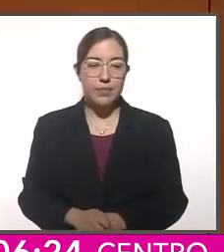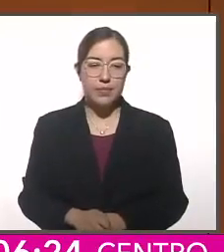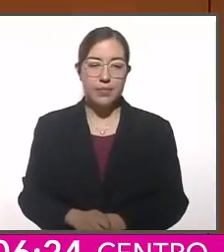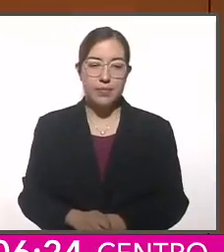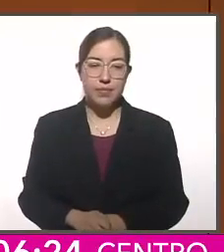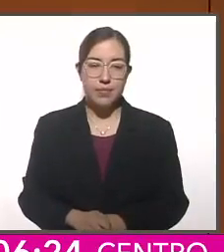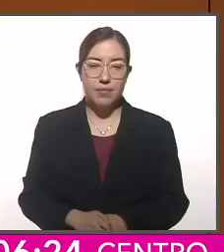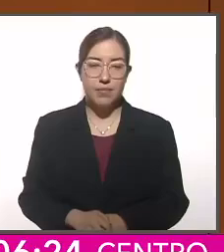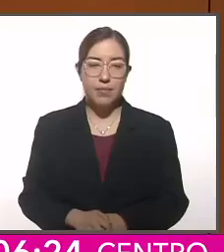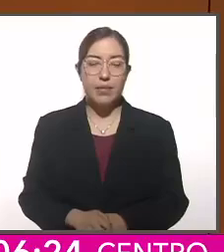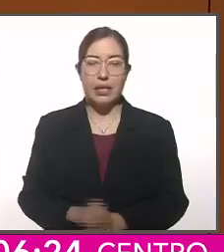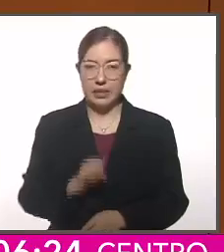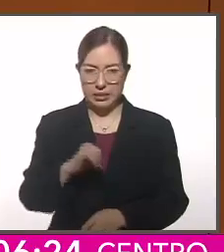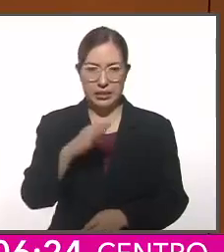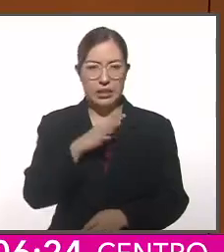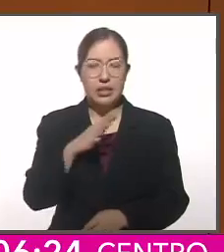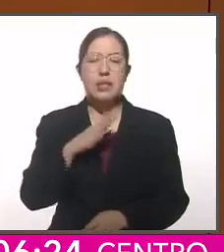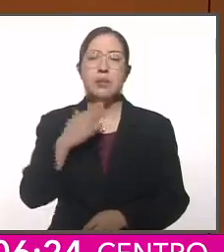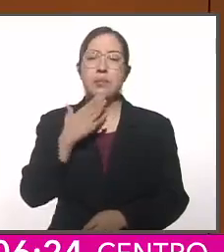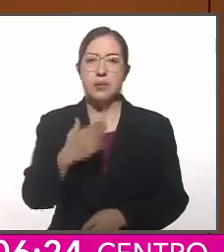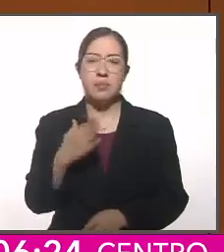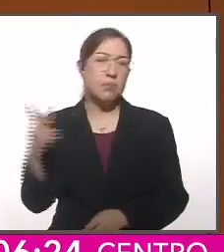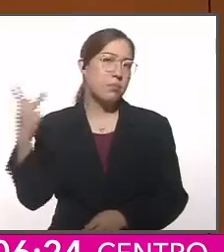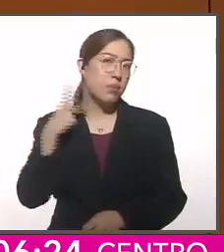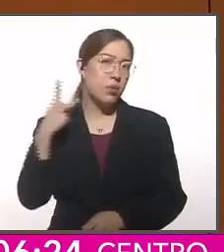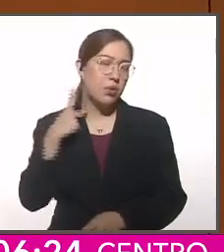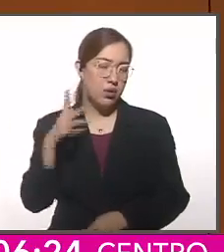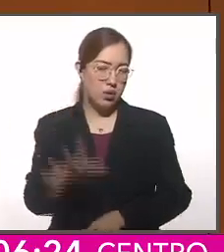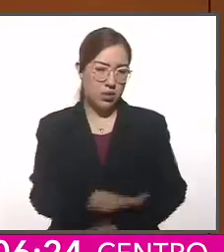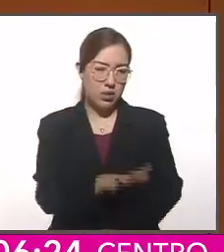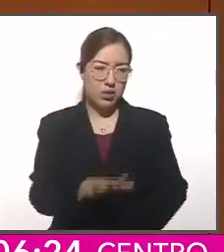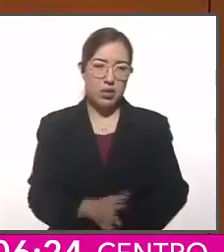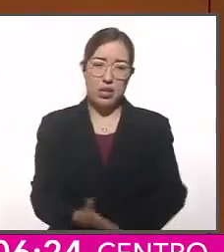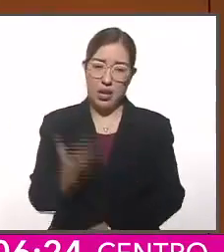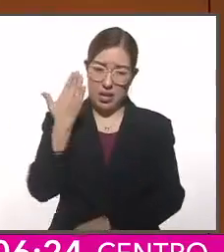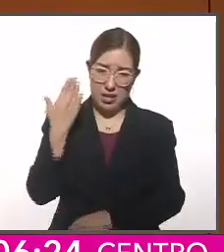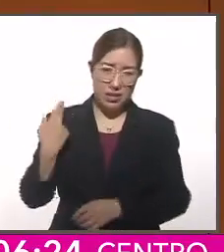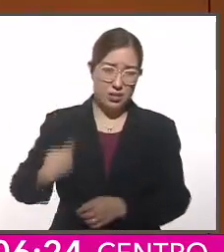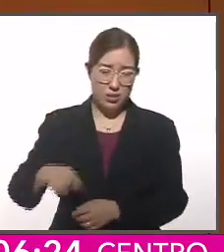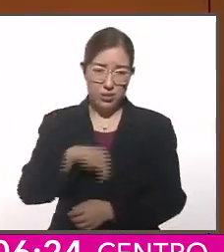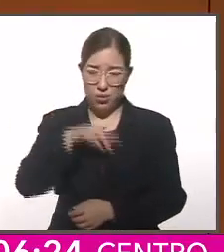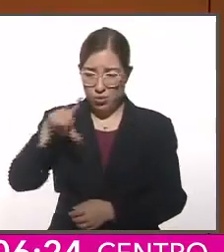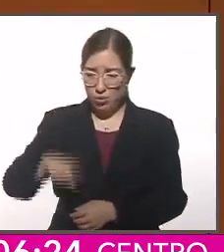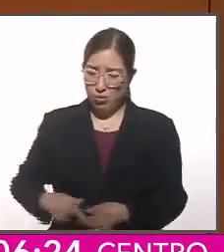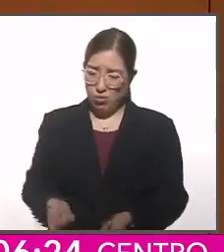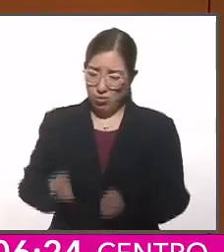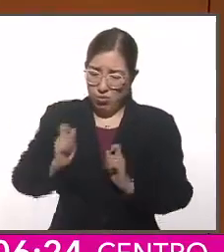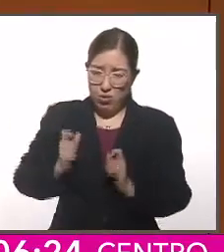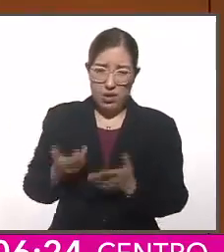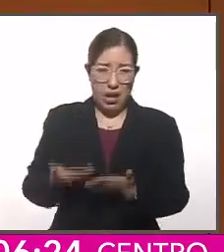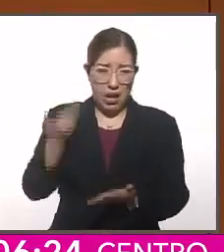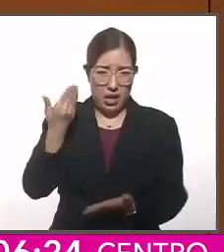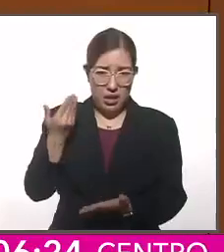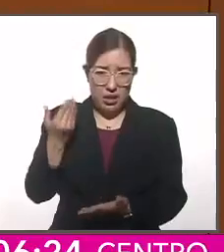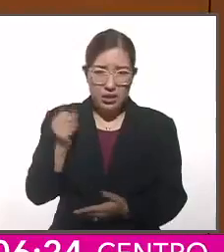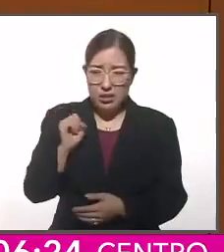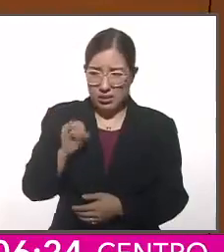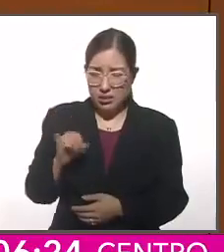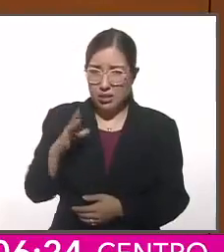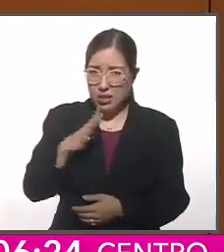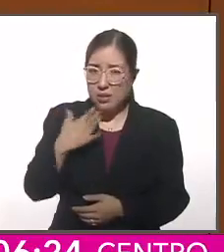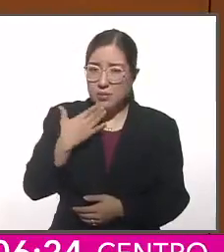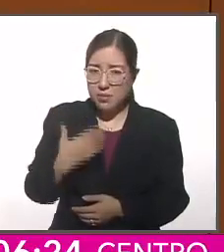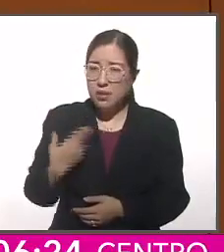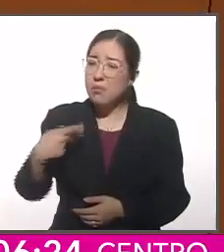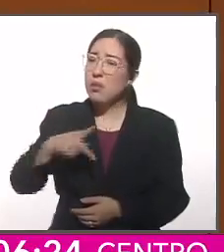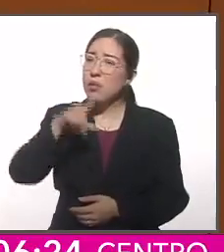política energética, y voy a decir, antes de que nosotros gobernáramos, y nosotros lo reconocemos, pero vinieron y la